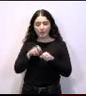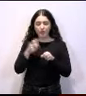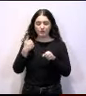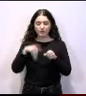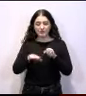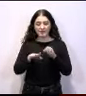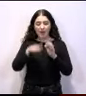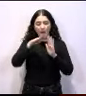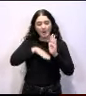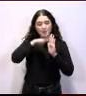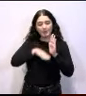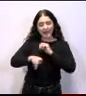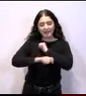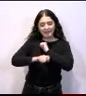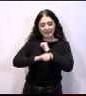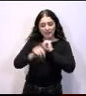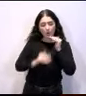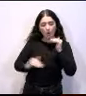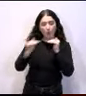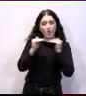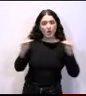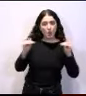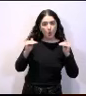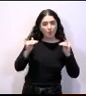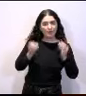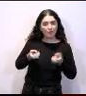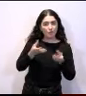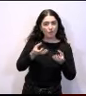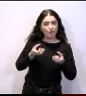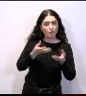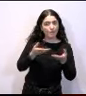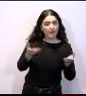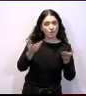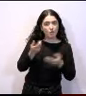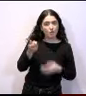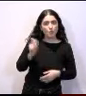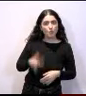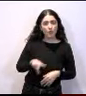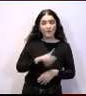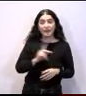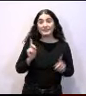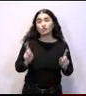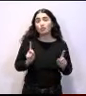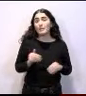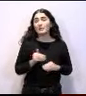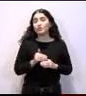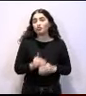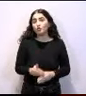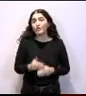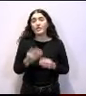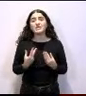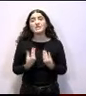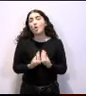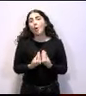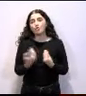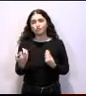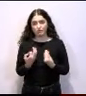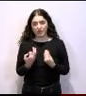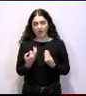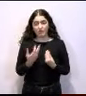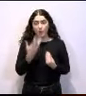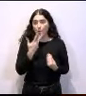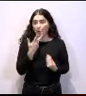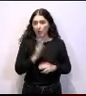el Plan Estratégico de Igualdad en nuestra comunidad autónoma, que bastará simplemente con que lo